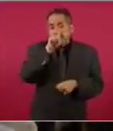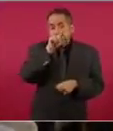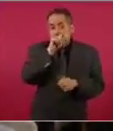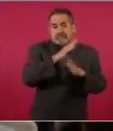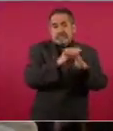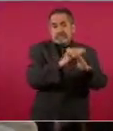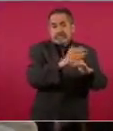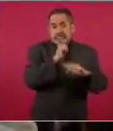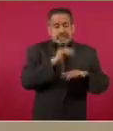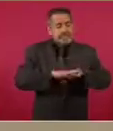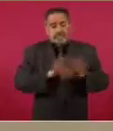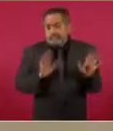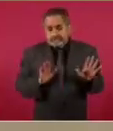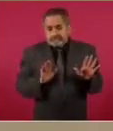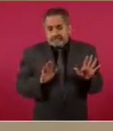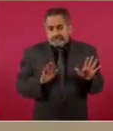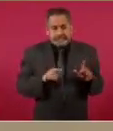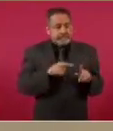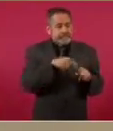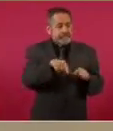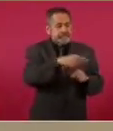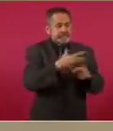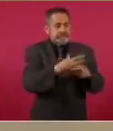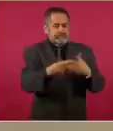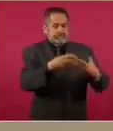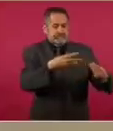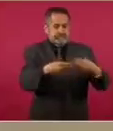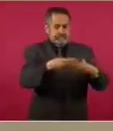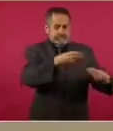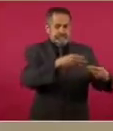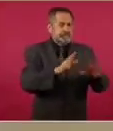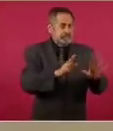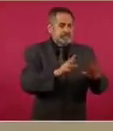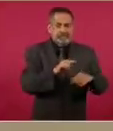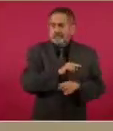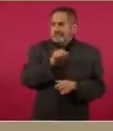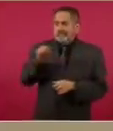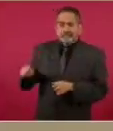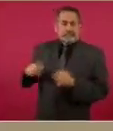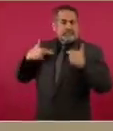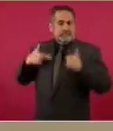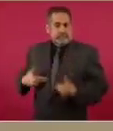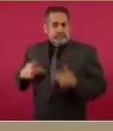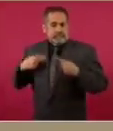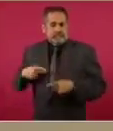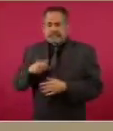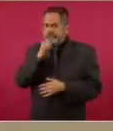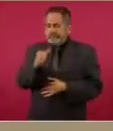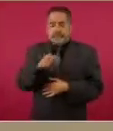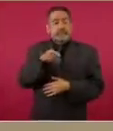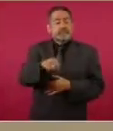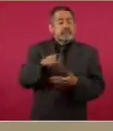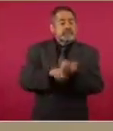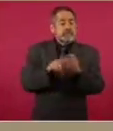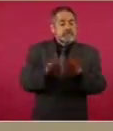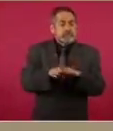y es transmisible entre ellas. Además, las aves afectadas son